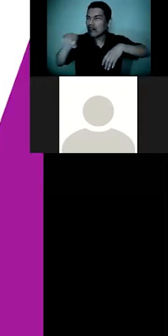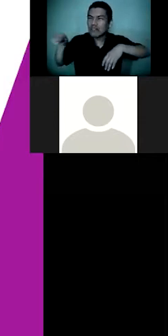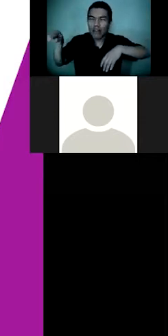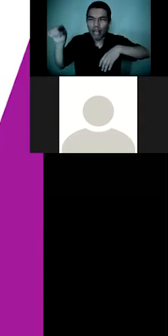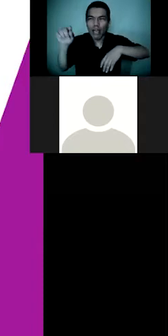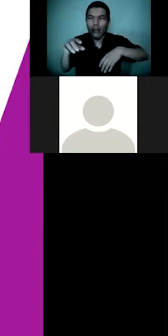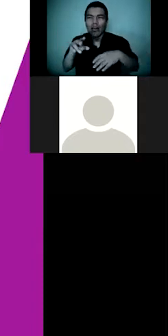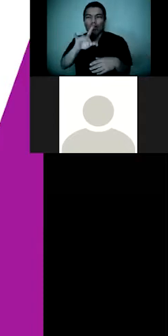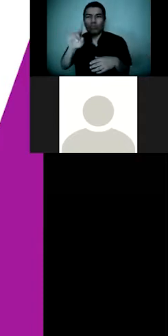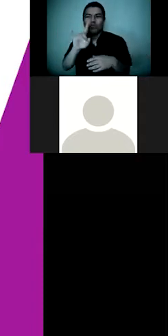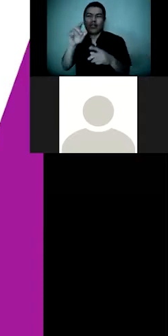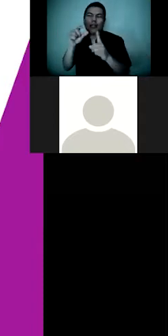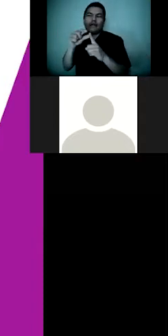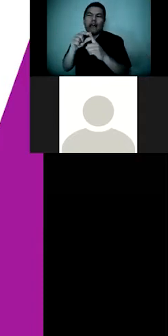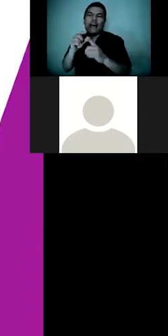Colombia, Argentina,